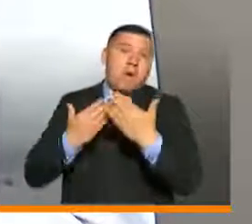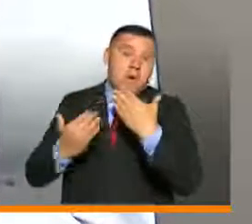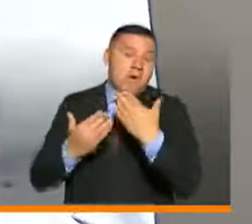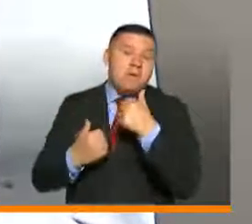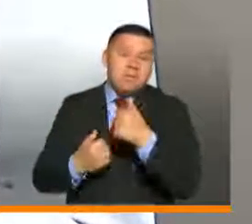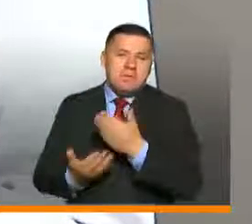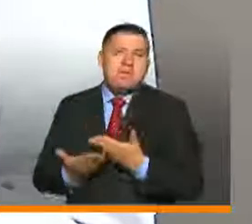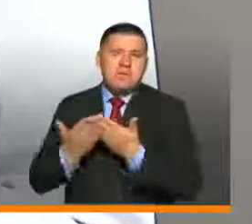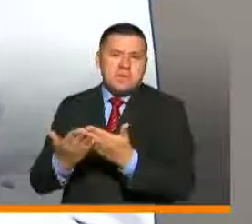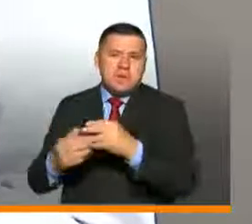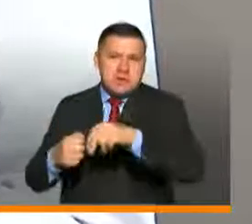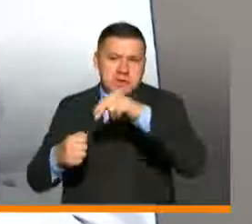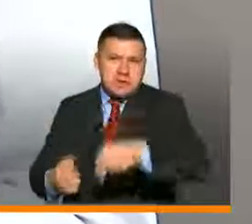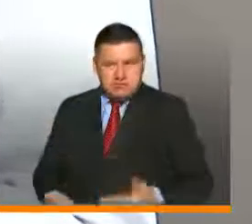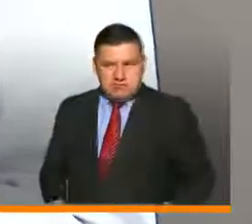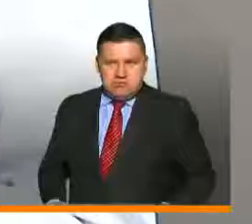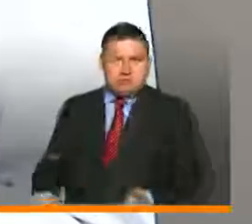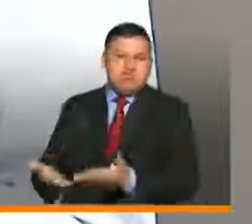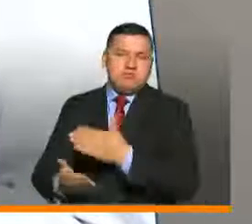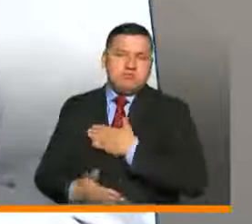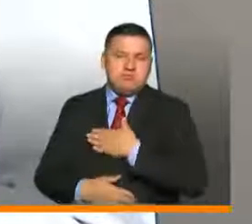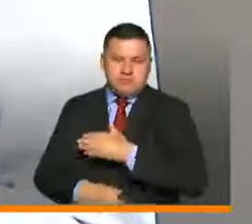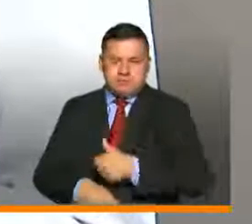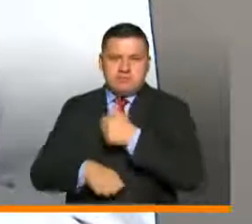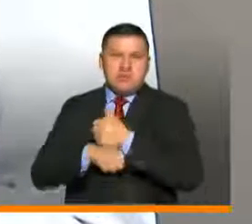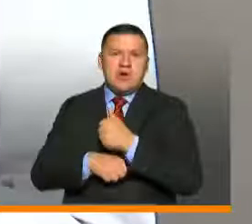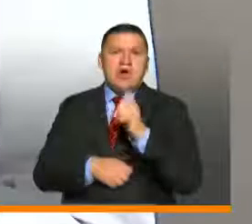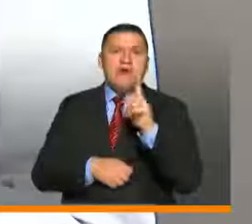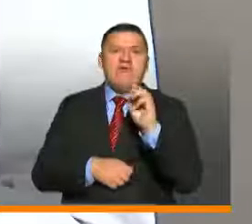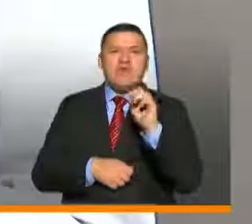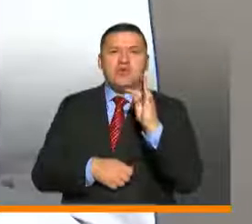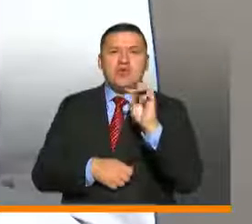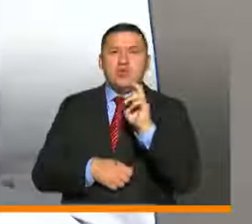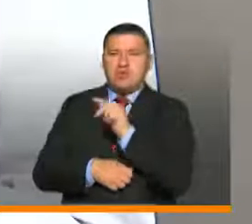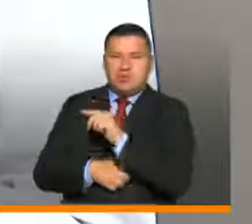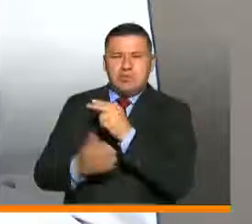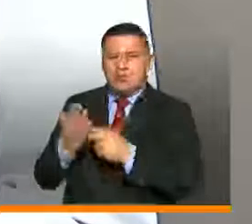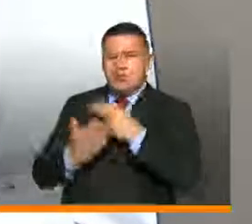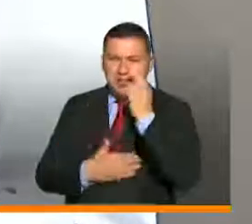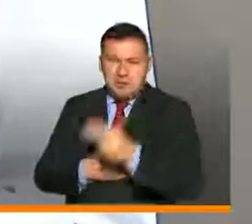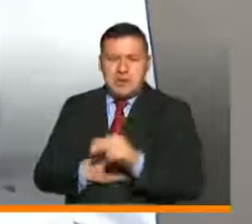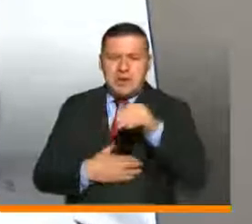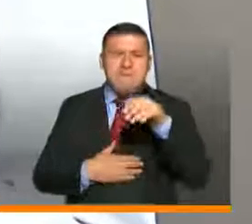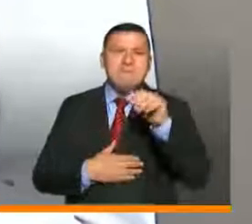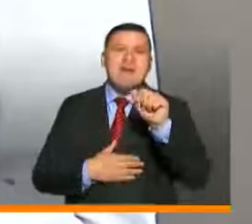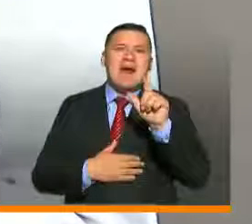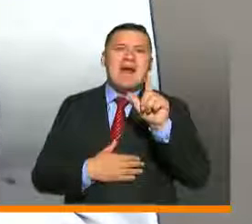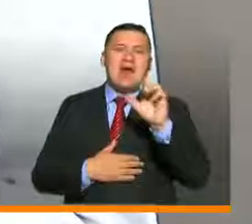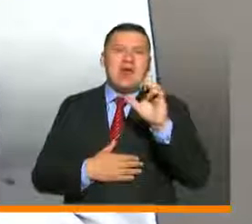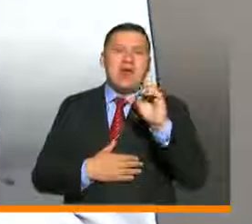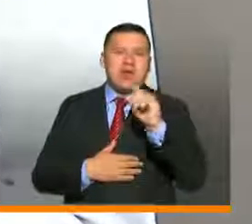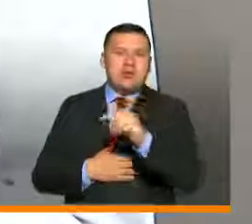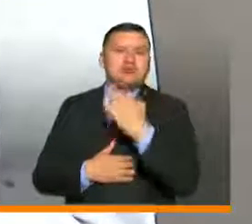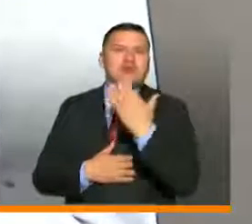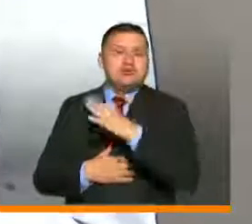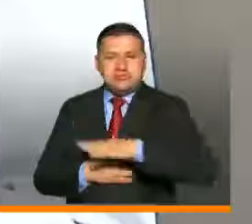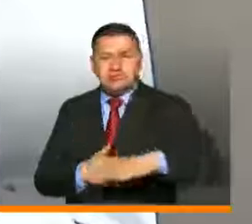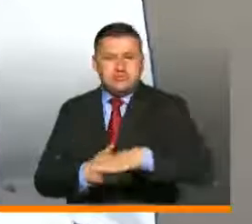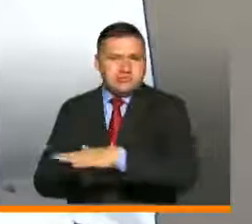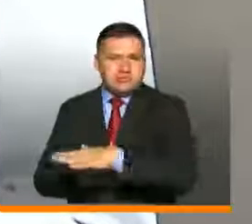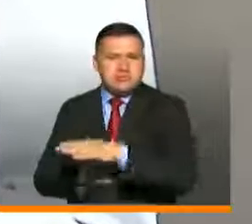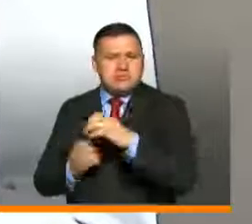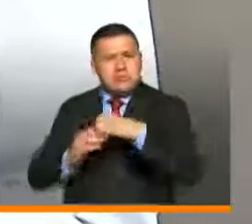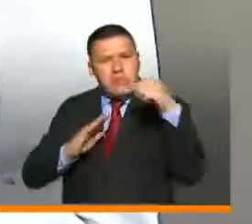vamos a entregar a la ciudadanía con nuestra directora de fontur avanzamos con el proyecto del malecón del morro a permitir de